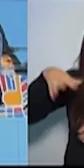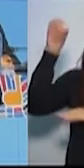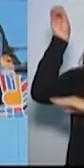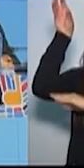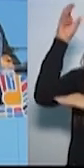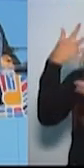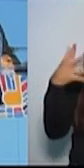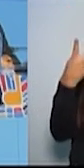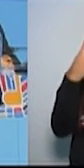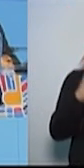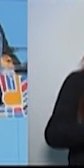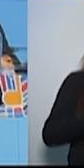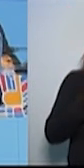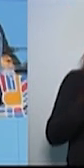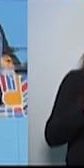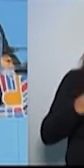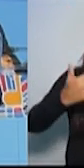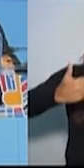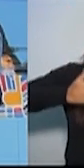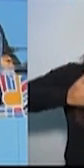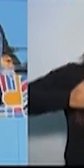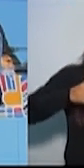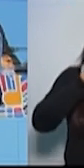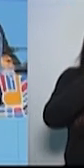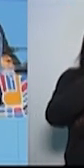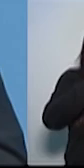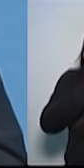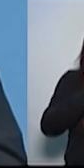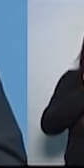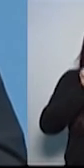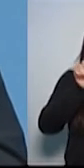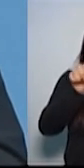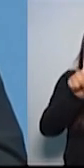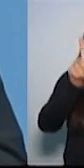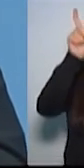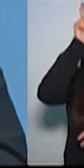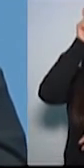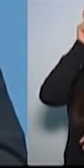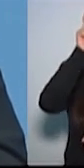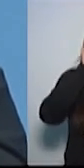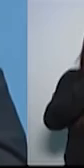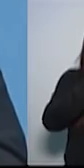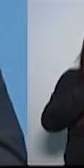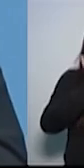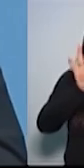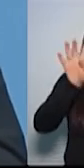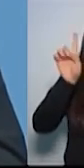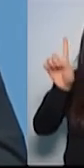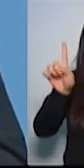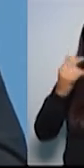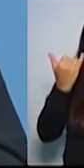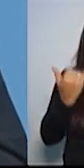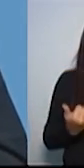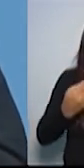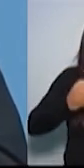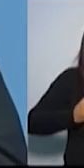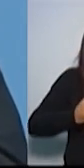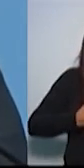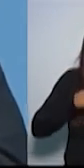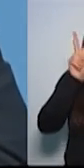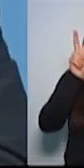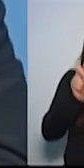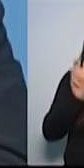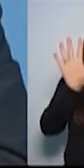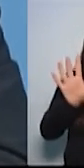20 años. Vancouver, 76, Estambul, 96, Quito, 2016. Habría que pensar si no es